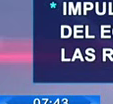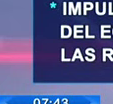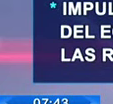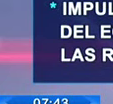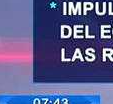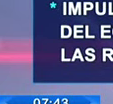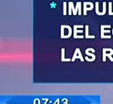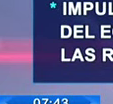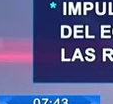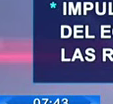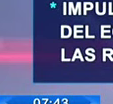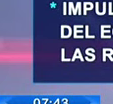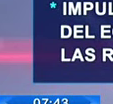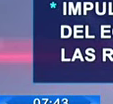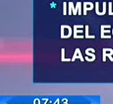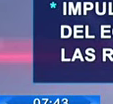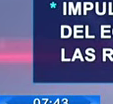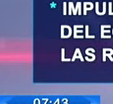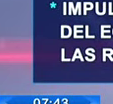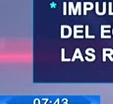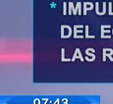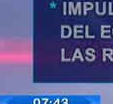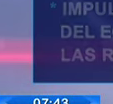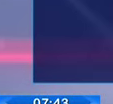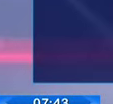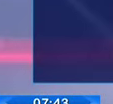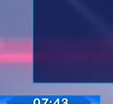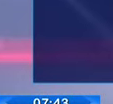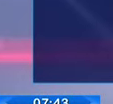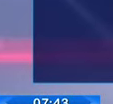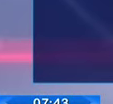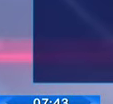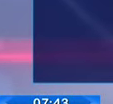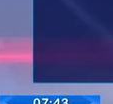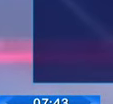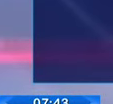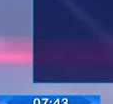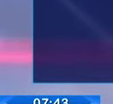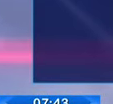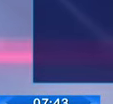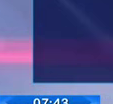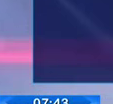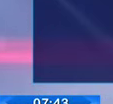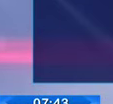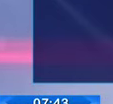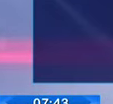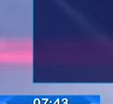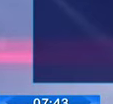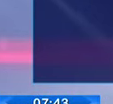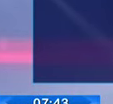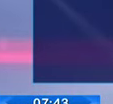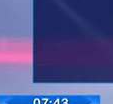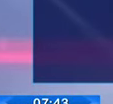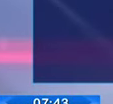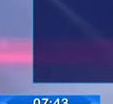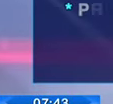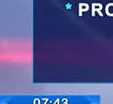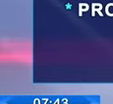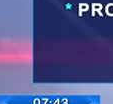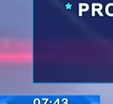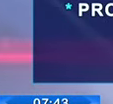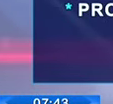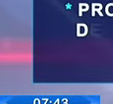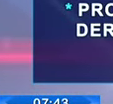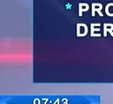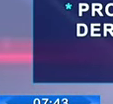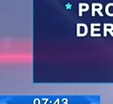la diversificación en las relaciones internacionales, promover la consolidación de mecanismos de integración bilateral, regional y fortalecer